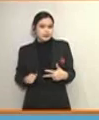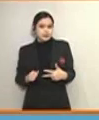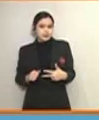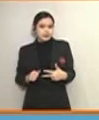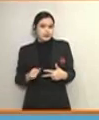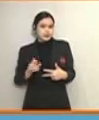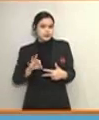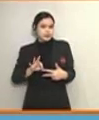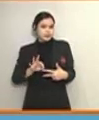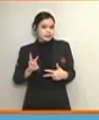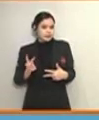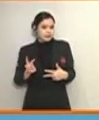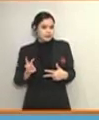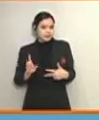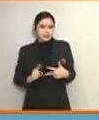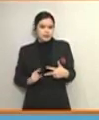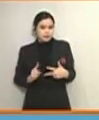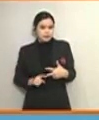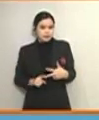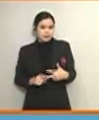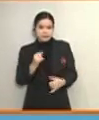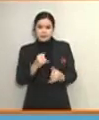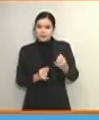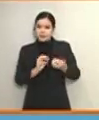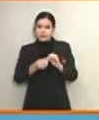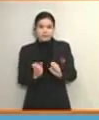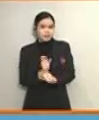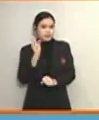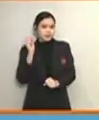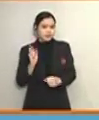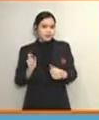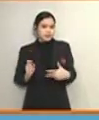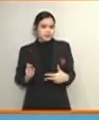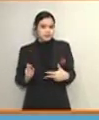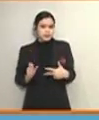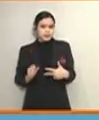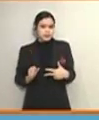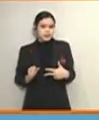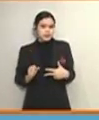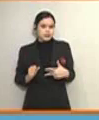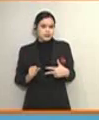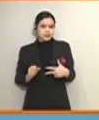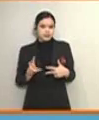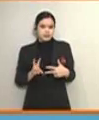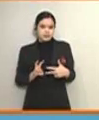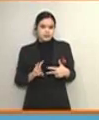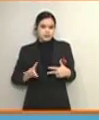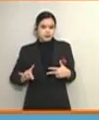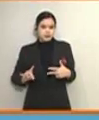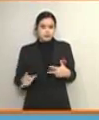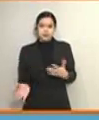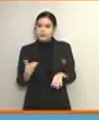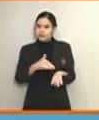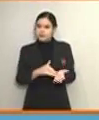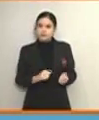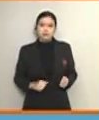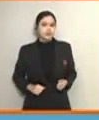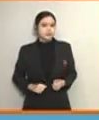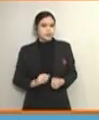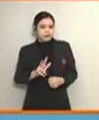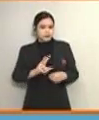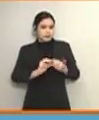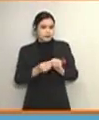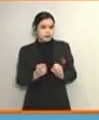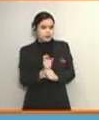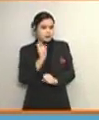el 96. El tercer y último número ganador, este es el 68. Repito con mucho gusto, los tres